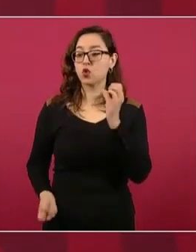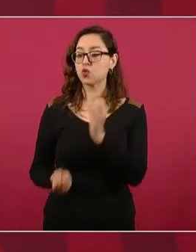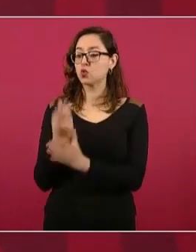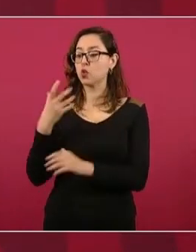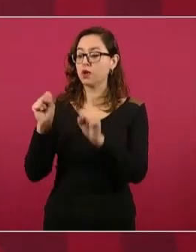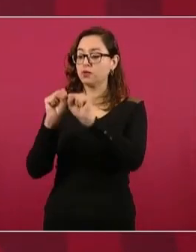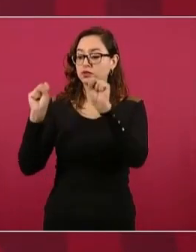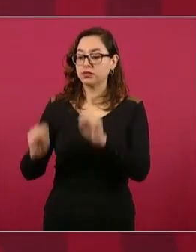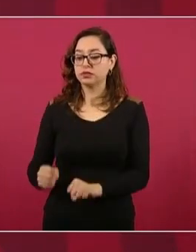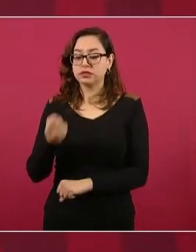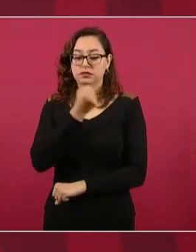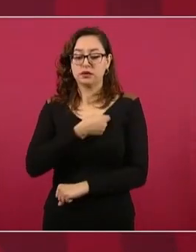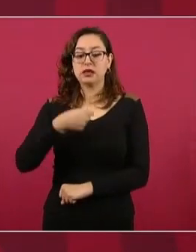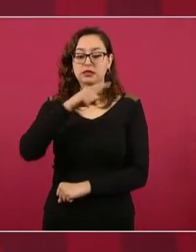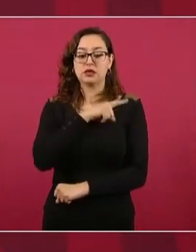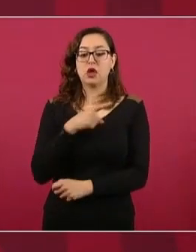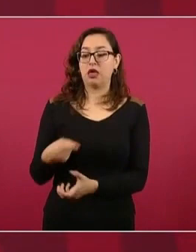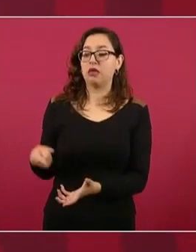actividades